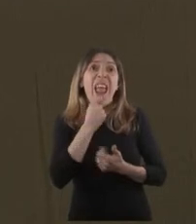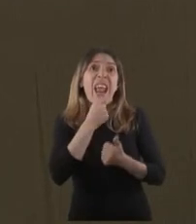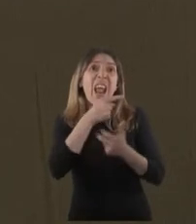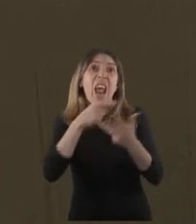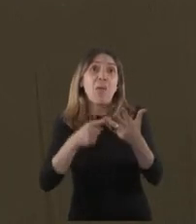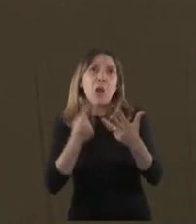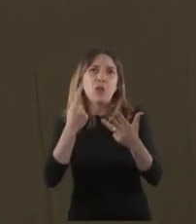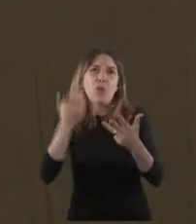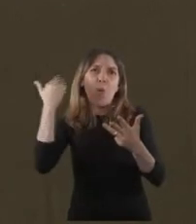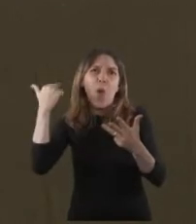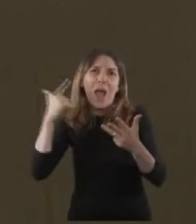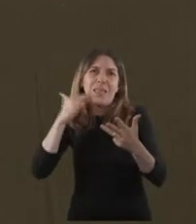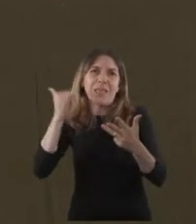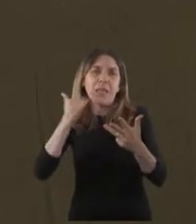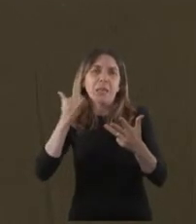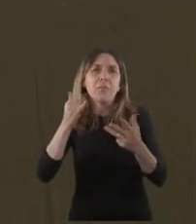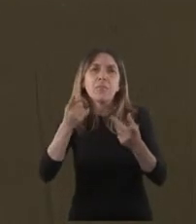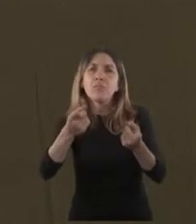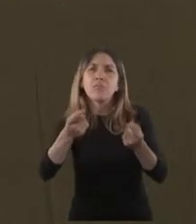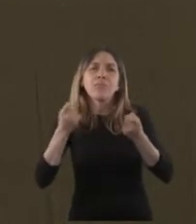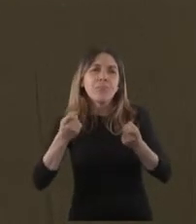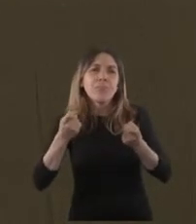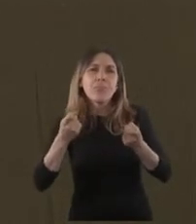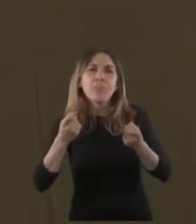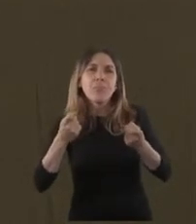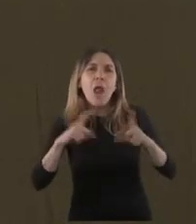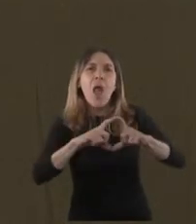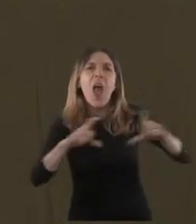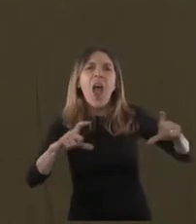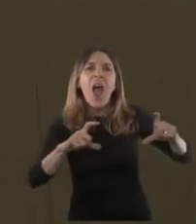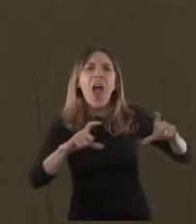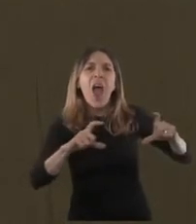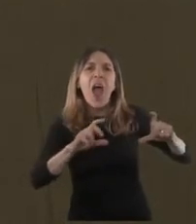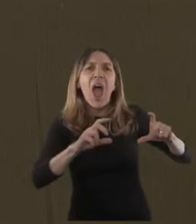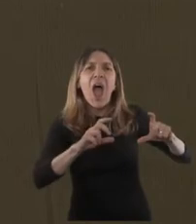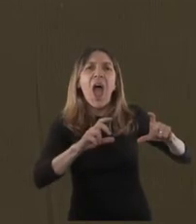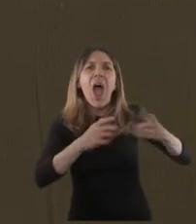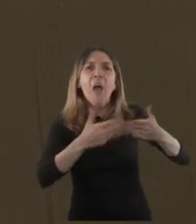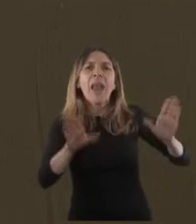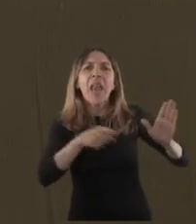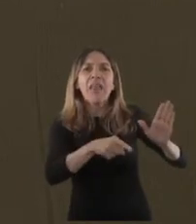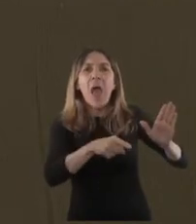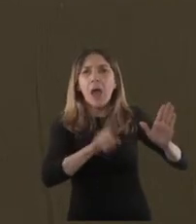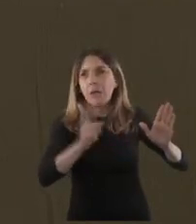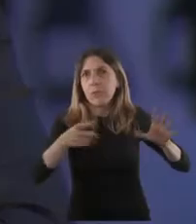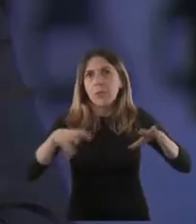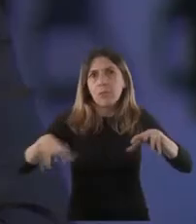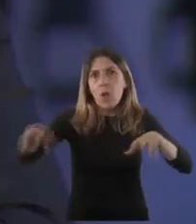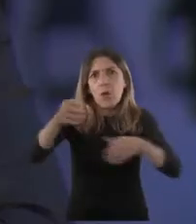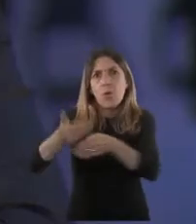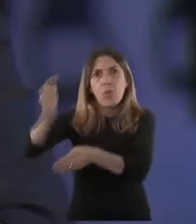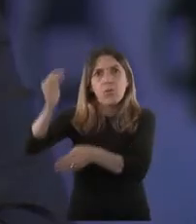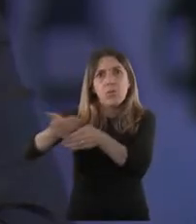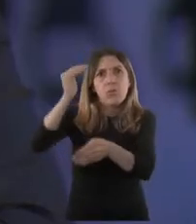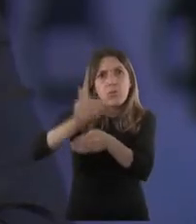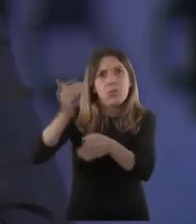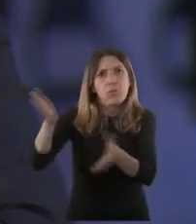de la necesidad de habilitar estos sectores productivos. Y